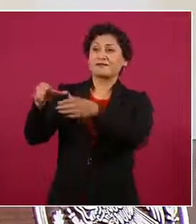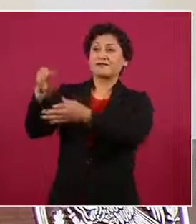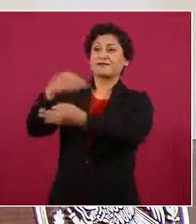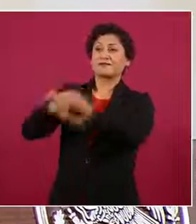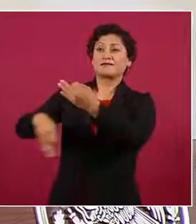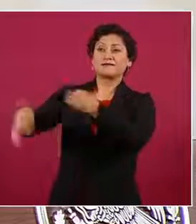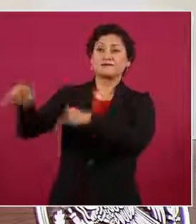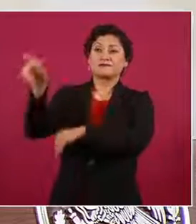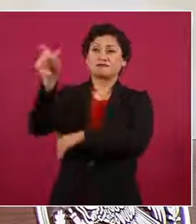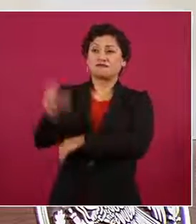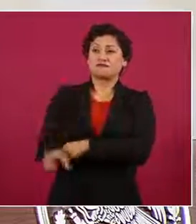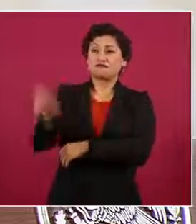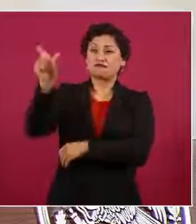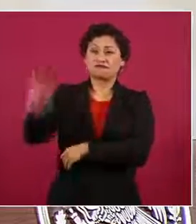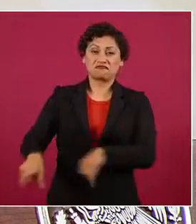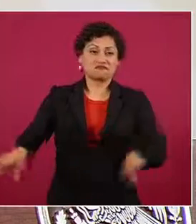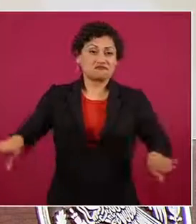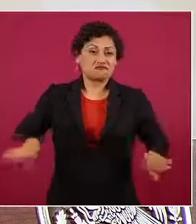a los